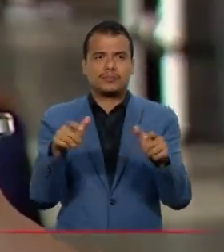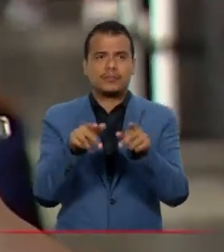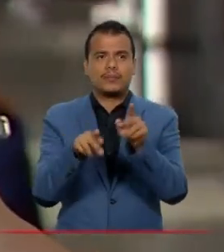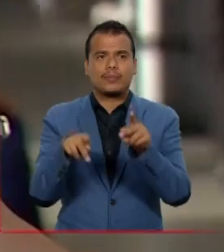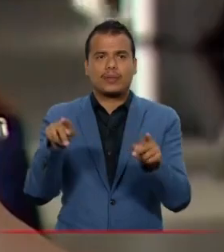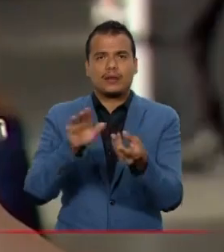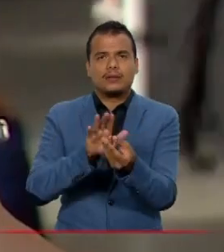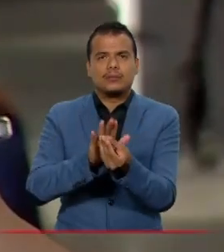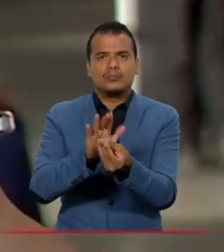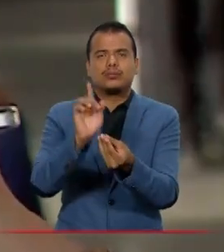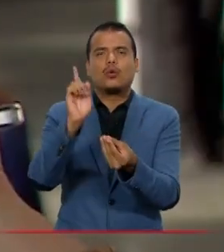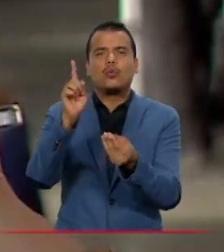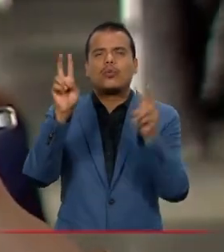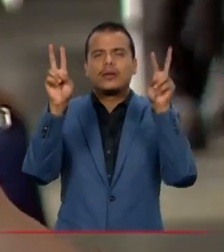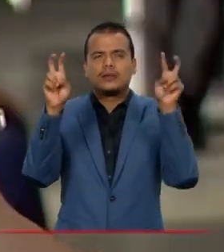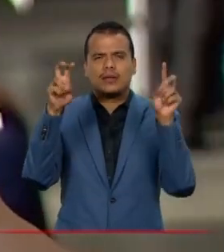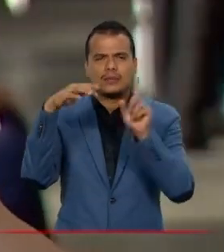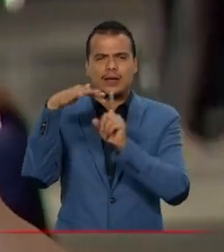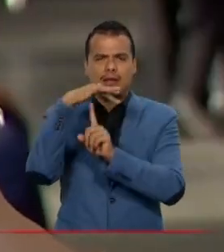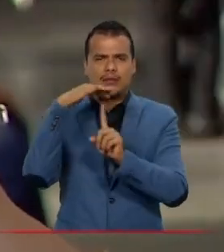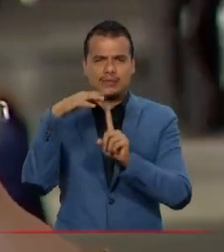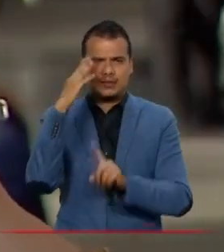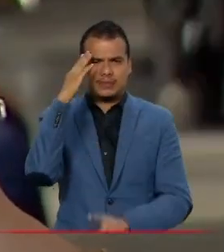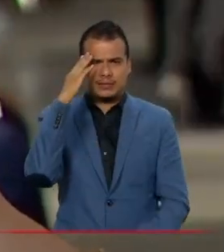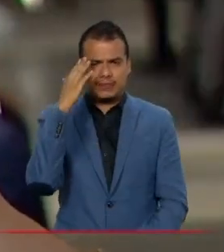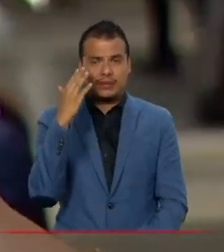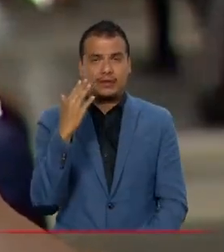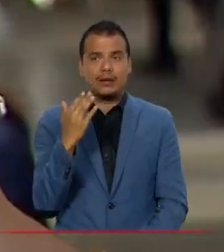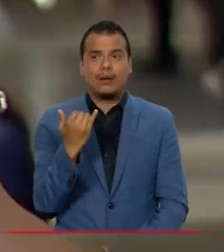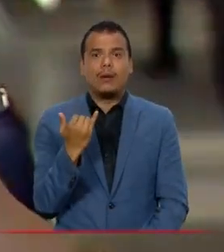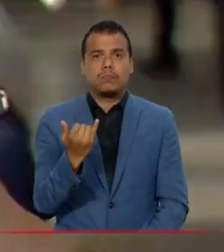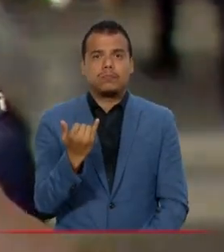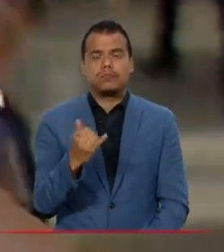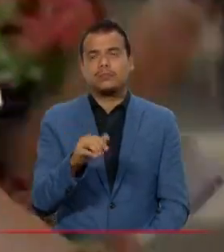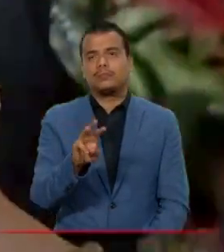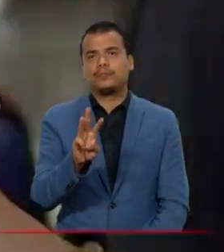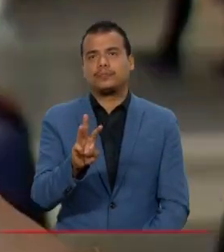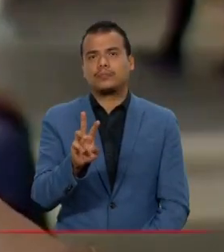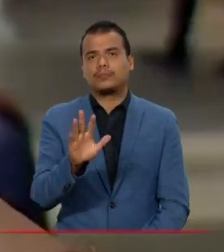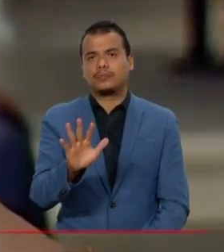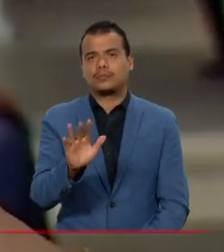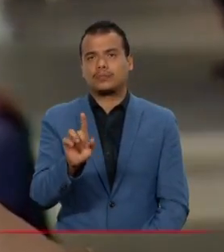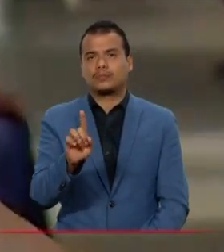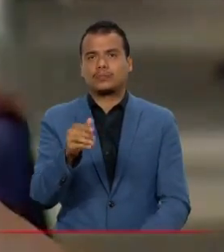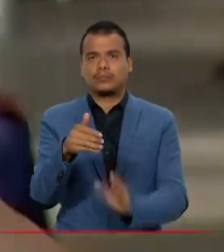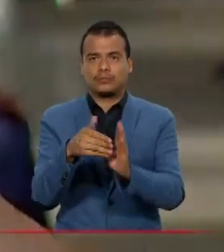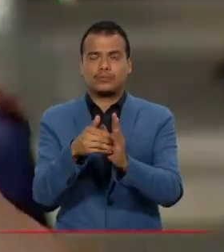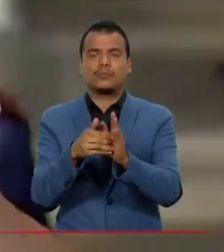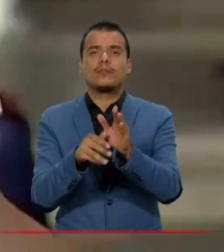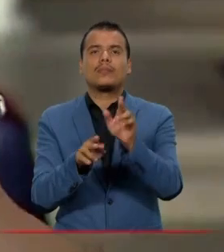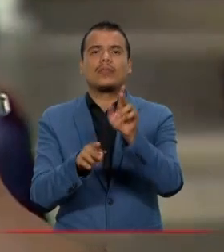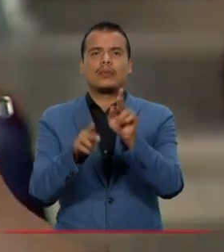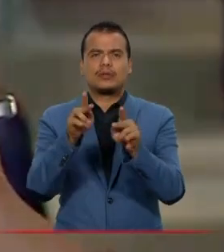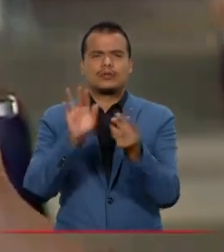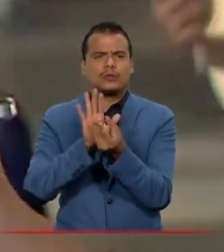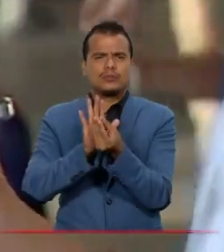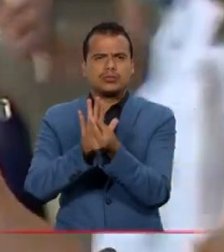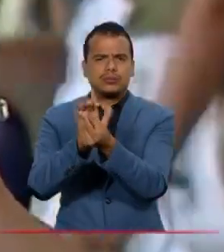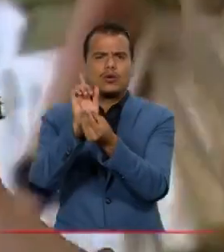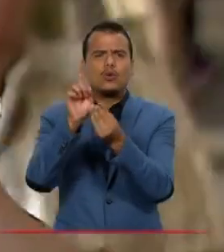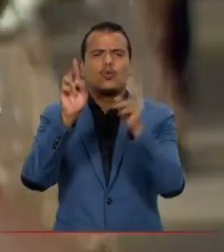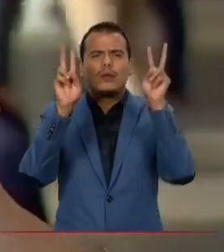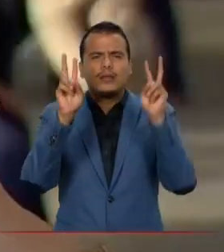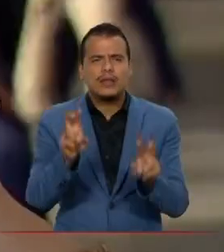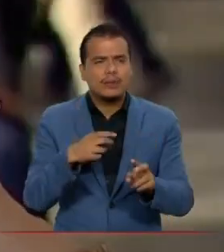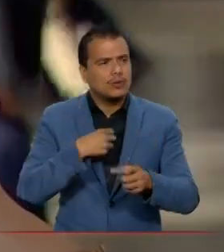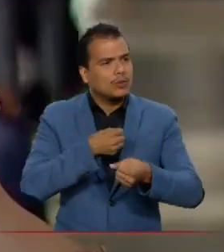razones ambientales. Se registraron 351.000 personas desplazadas por razones